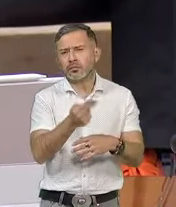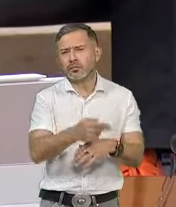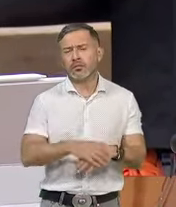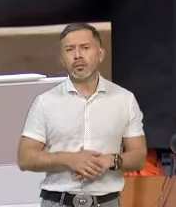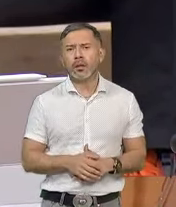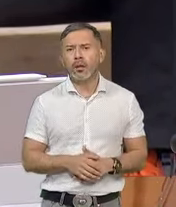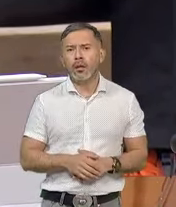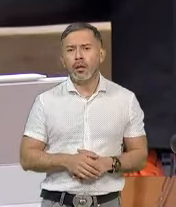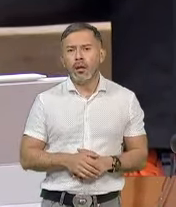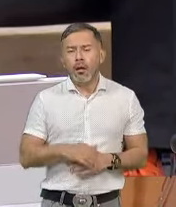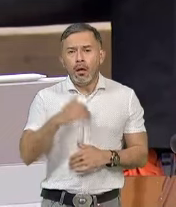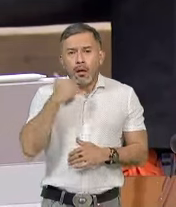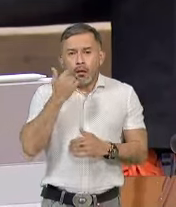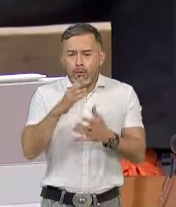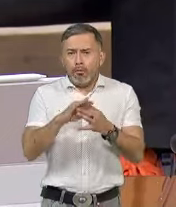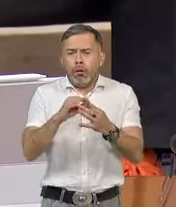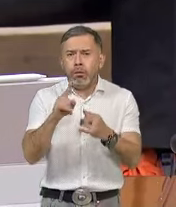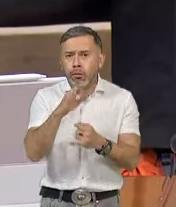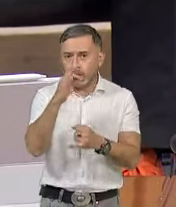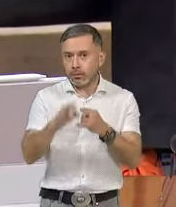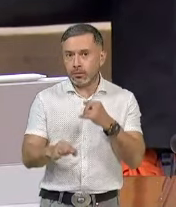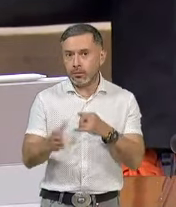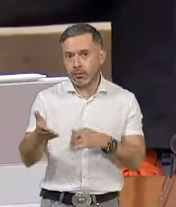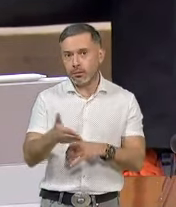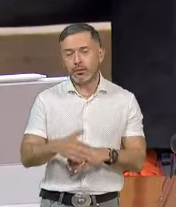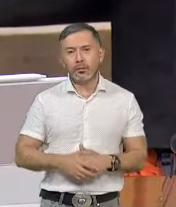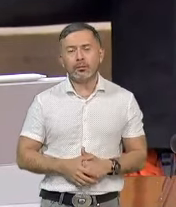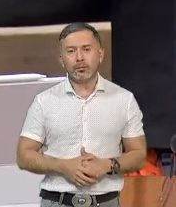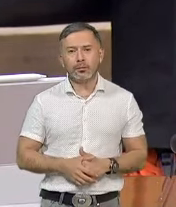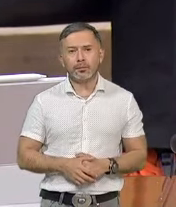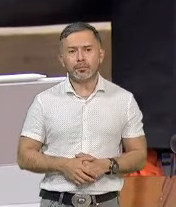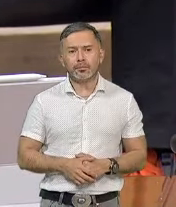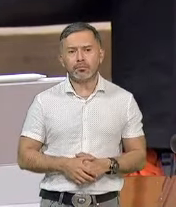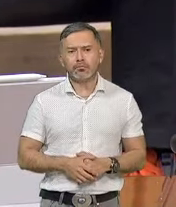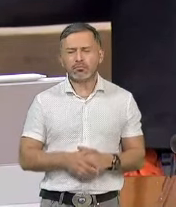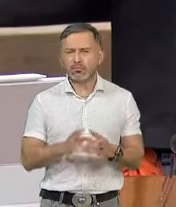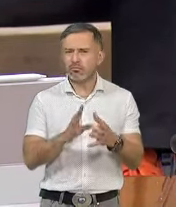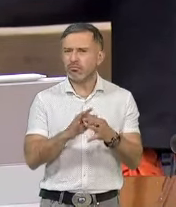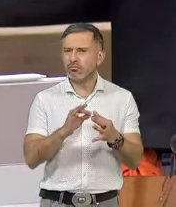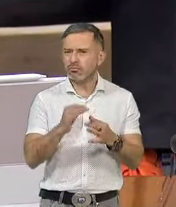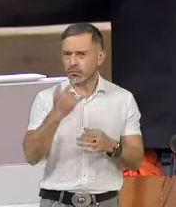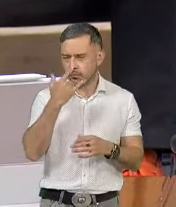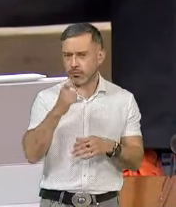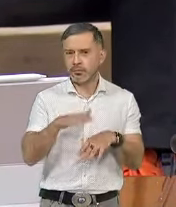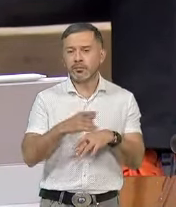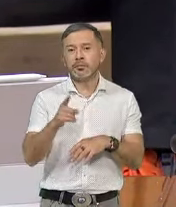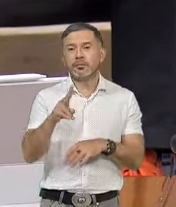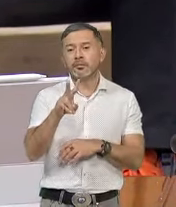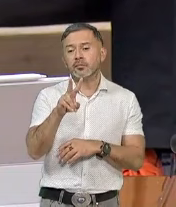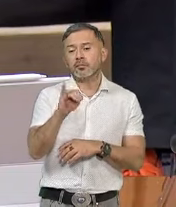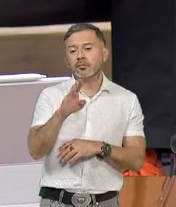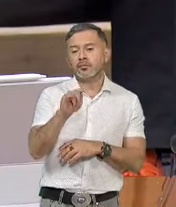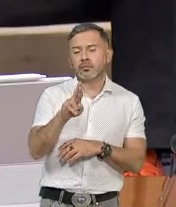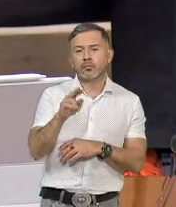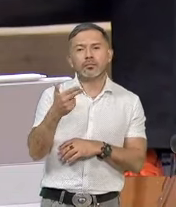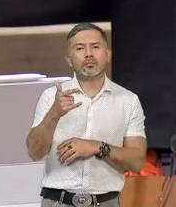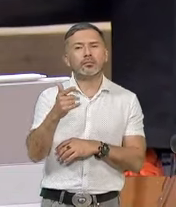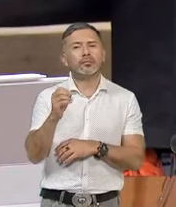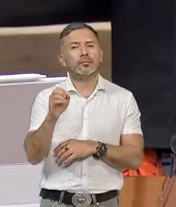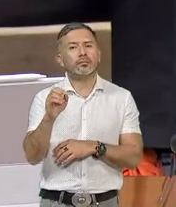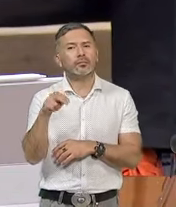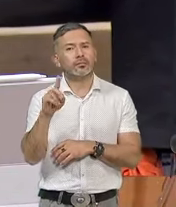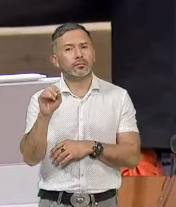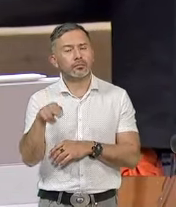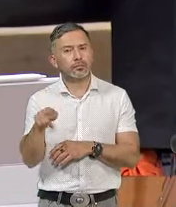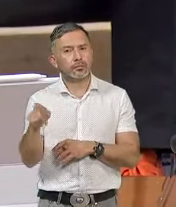Quisiera decir por último que están haciendo esto porque como lo dijo Víctor Hugo són están queriendo